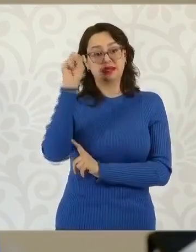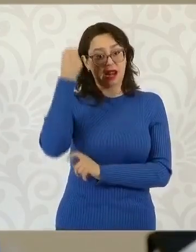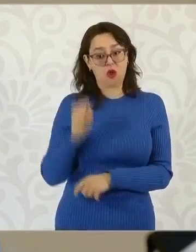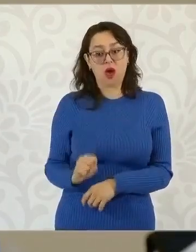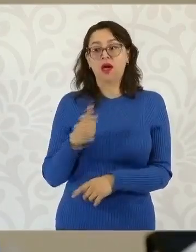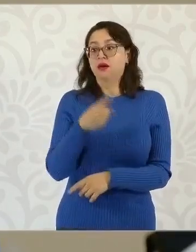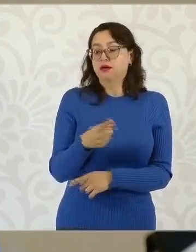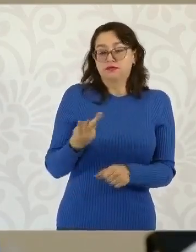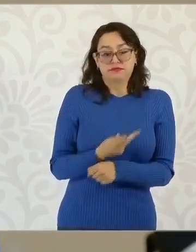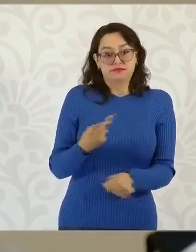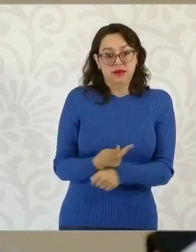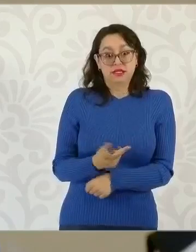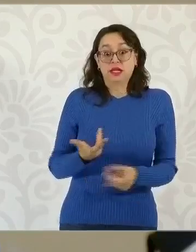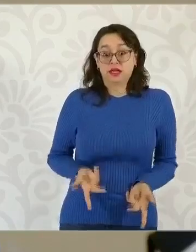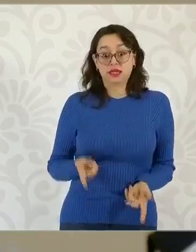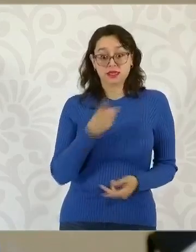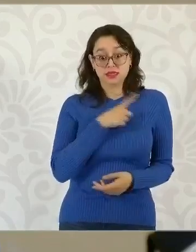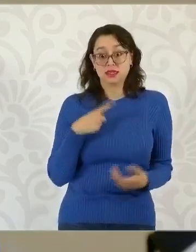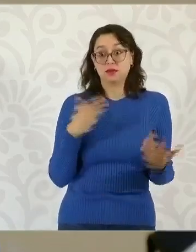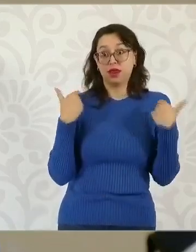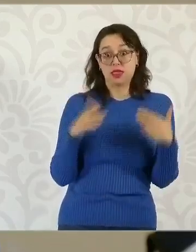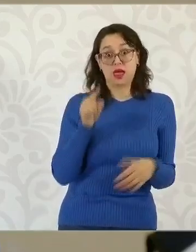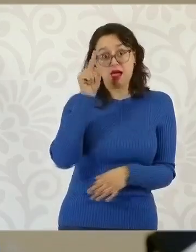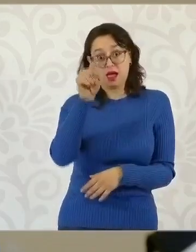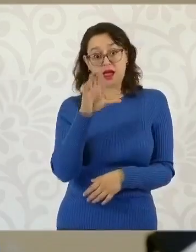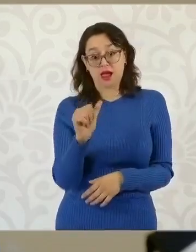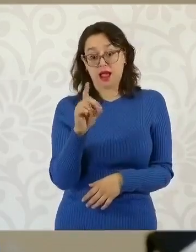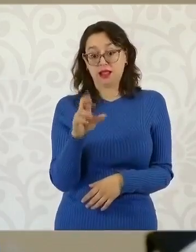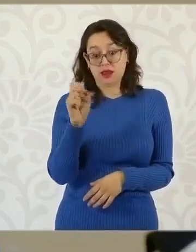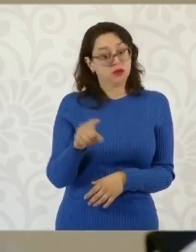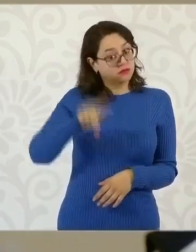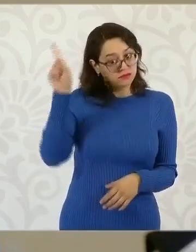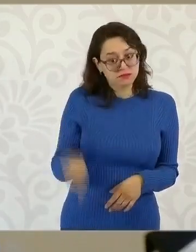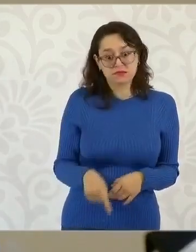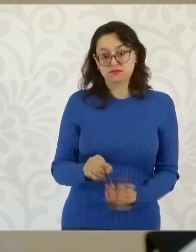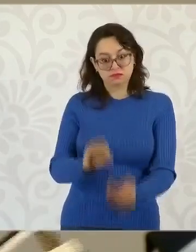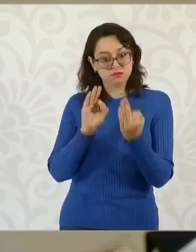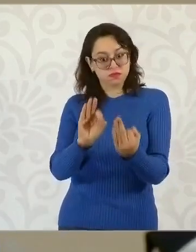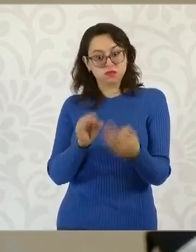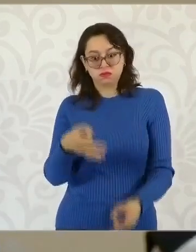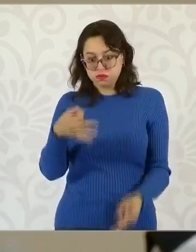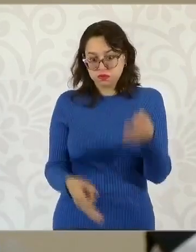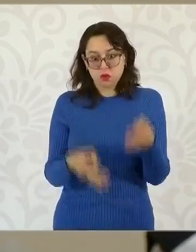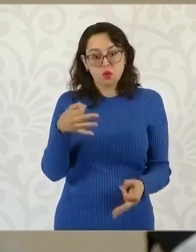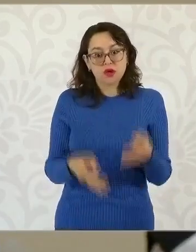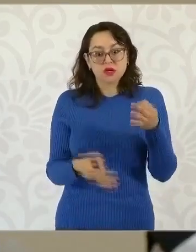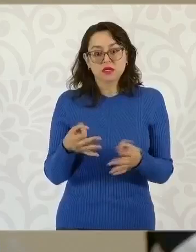posible revisar este caso de Felipe Calderón y sobre todo que en su caso, si se